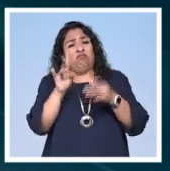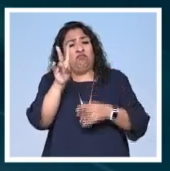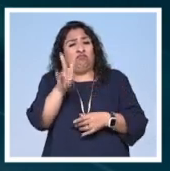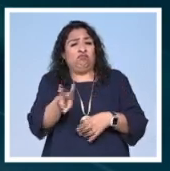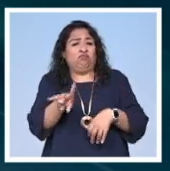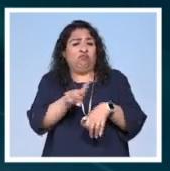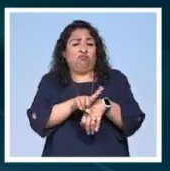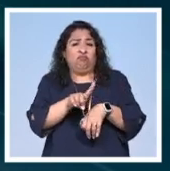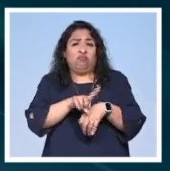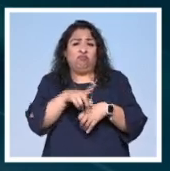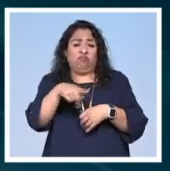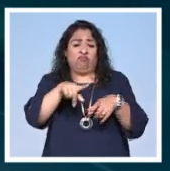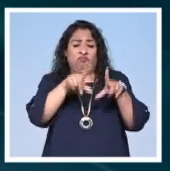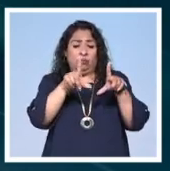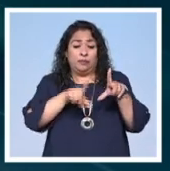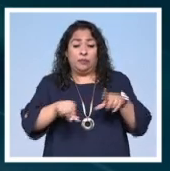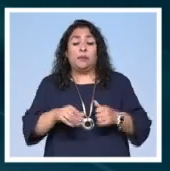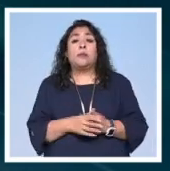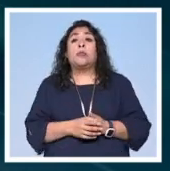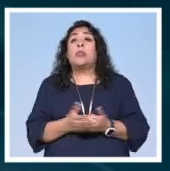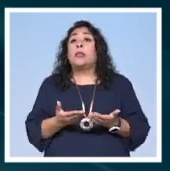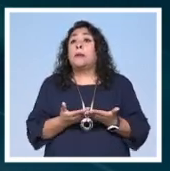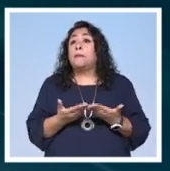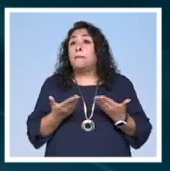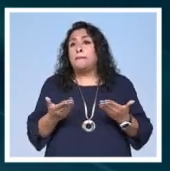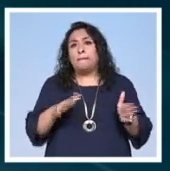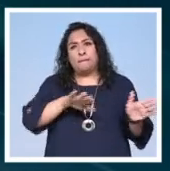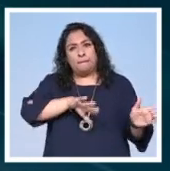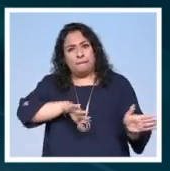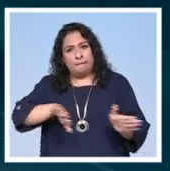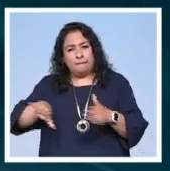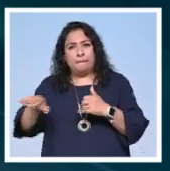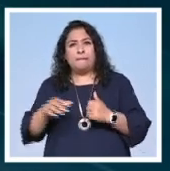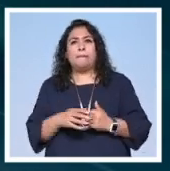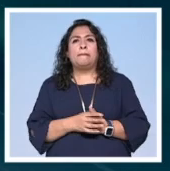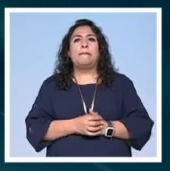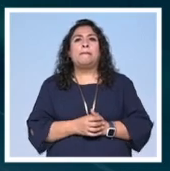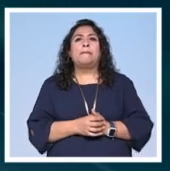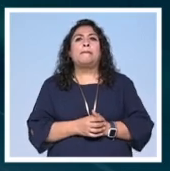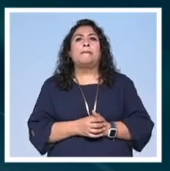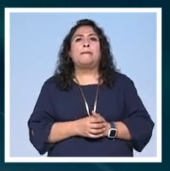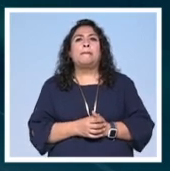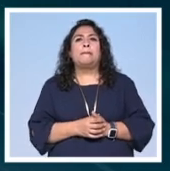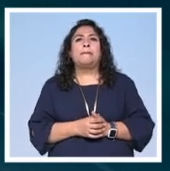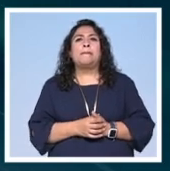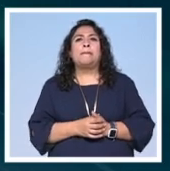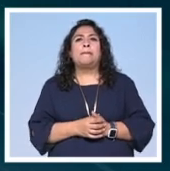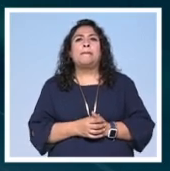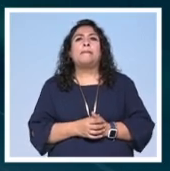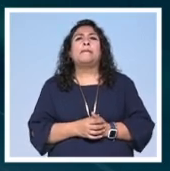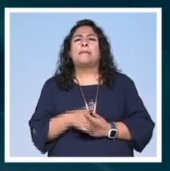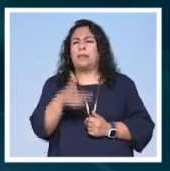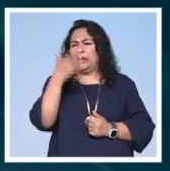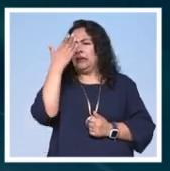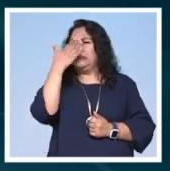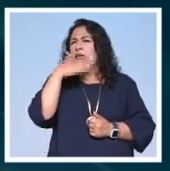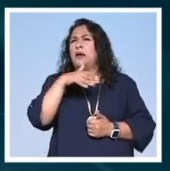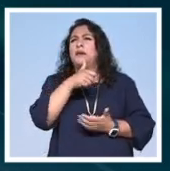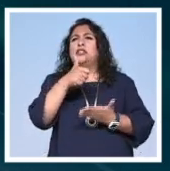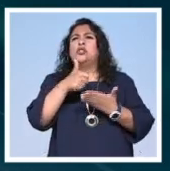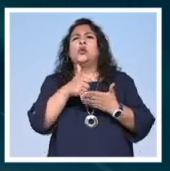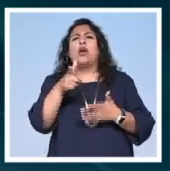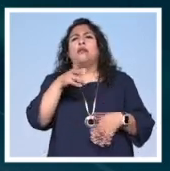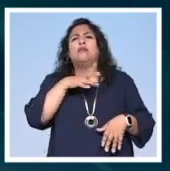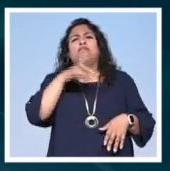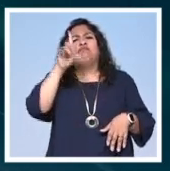cotidiana de nuestro país y bueno por por otro lado vamos a cambiar momentáneamente de tema saben Cuál es la ciudad más